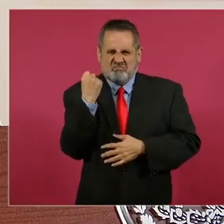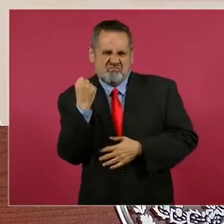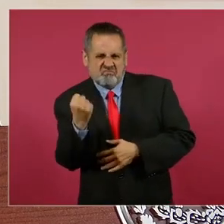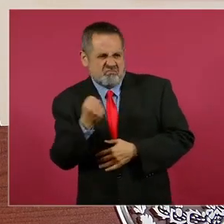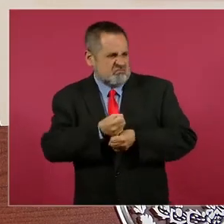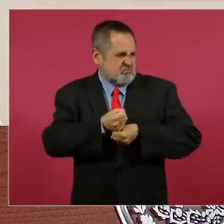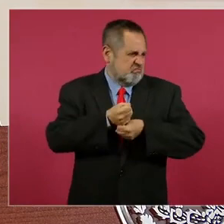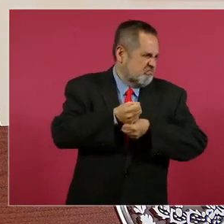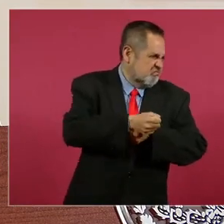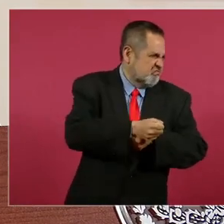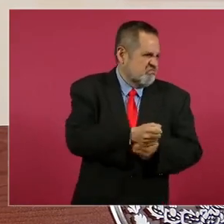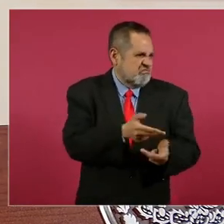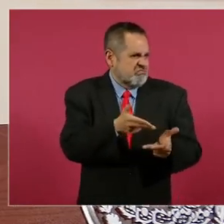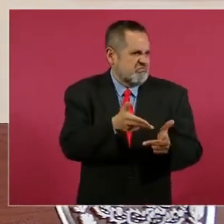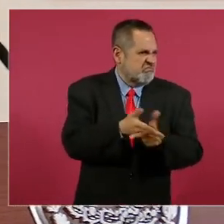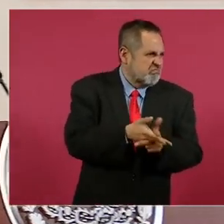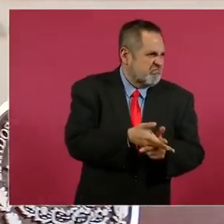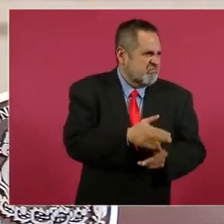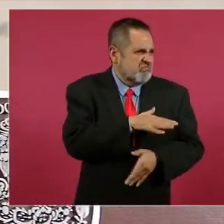de